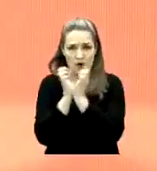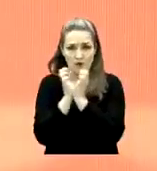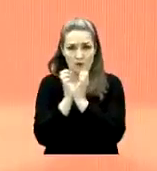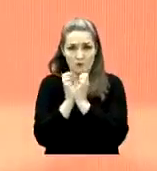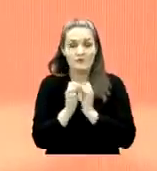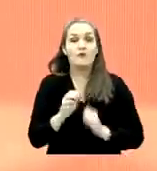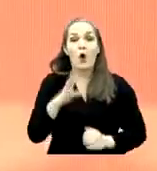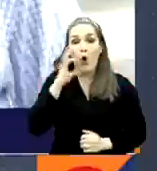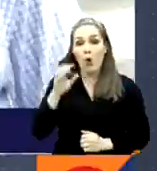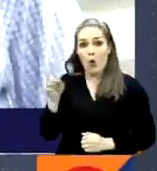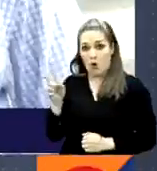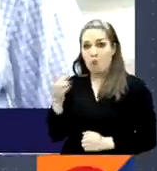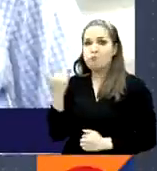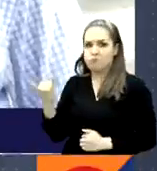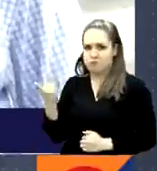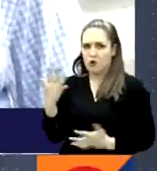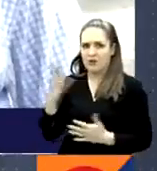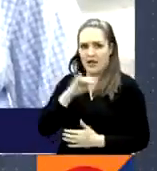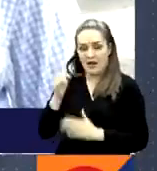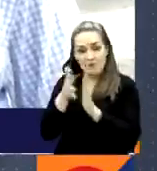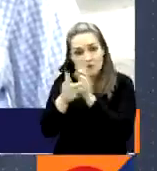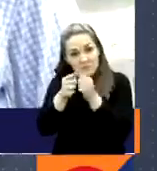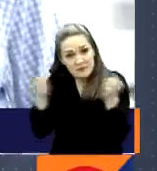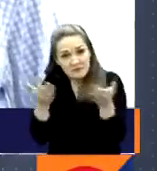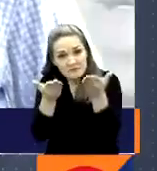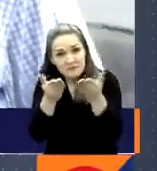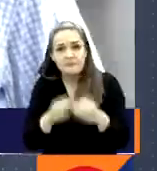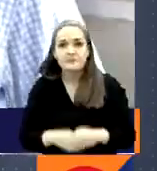Carlos Gutiérrez, buenas tardes, informe hasta ahora.